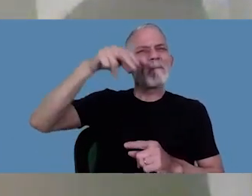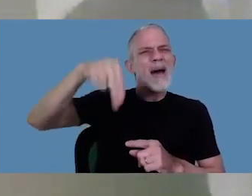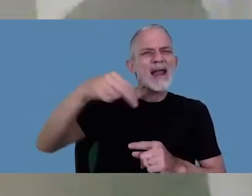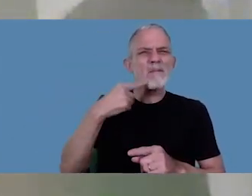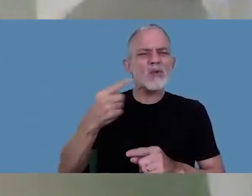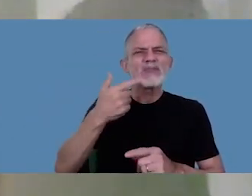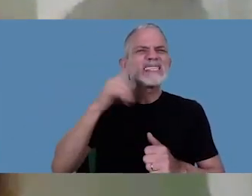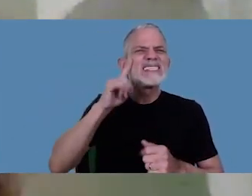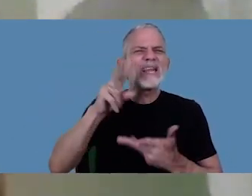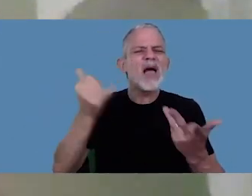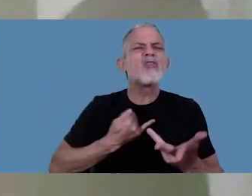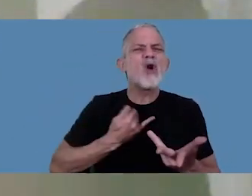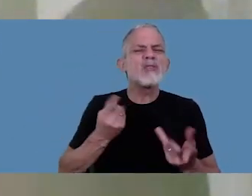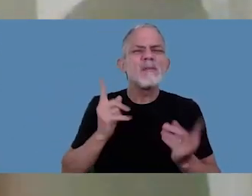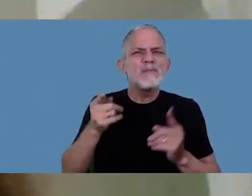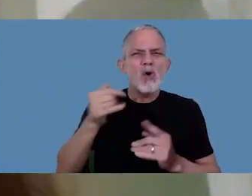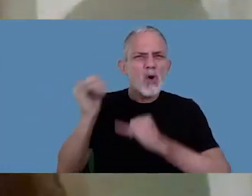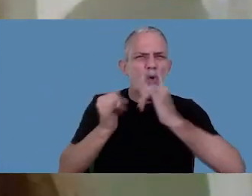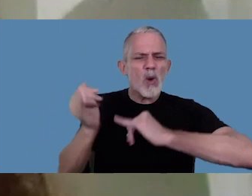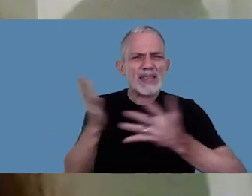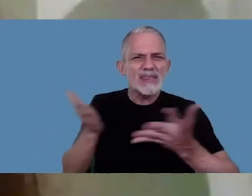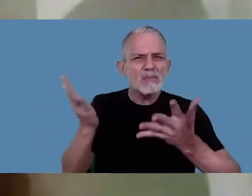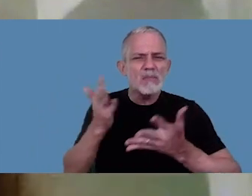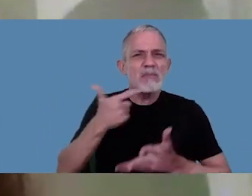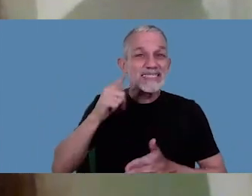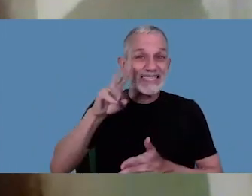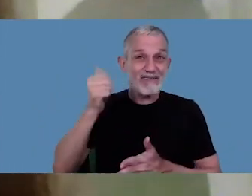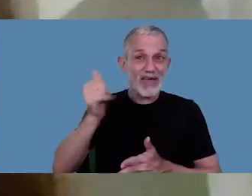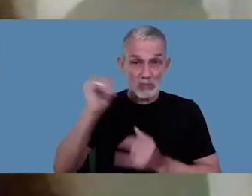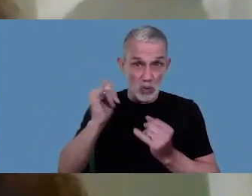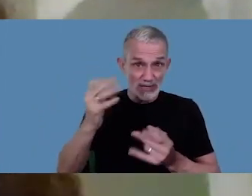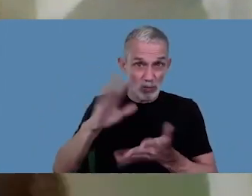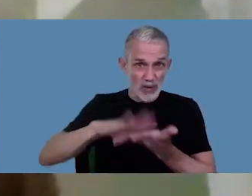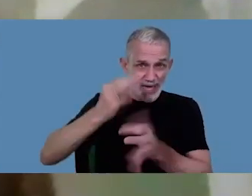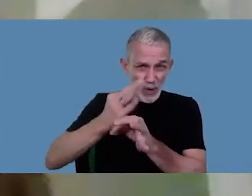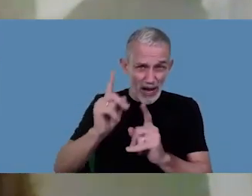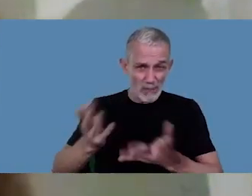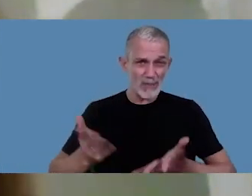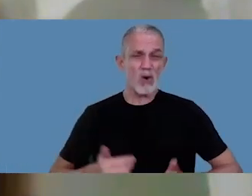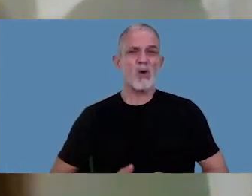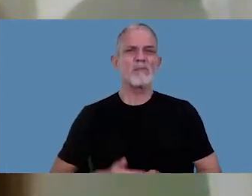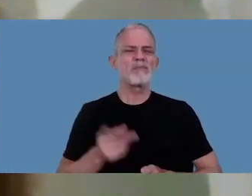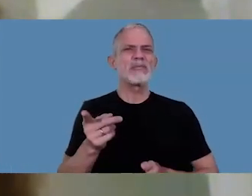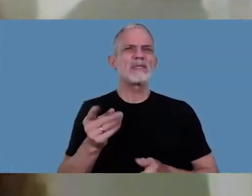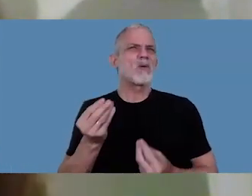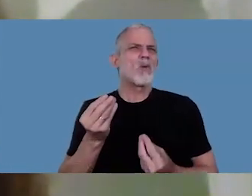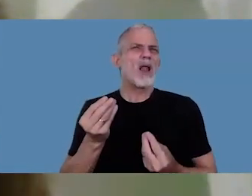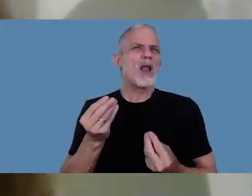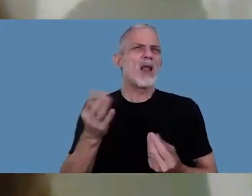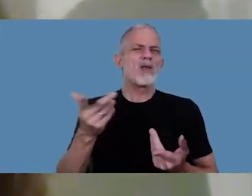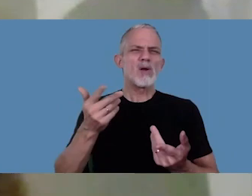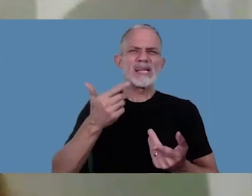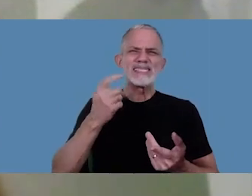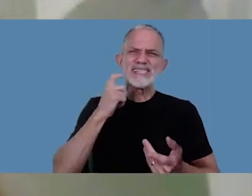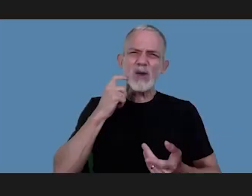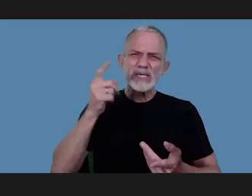que sucede esto que había comentado. No sé si Silvia vos después le podés comentar dónde era lo de en San Luis, creo que habías